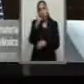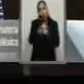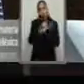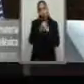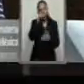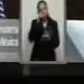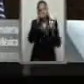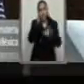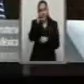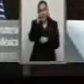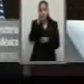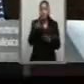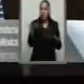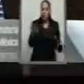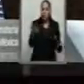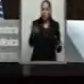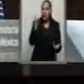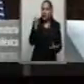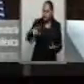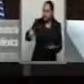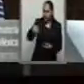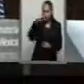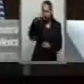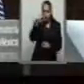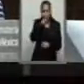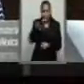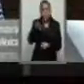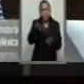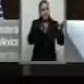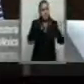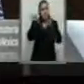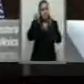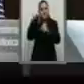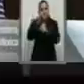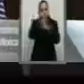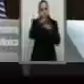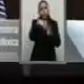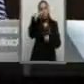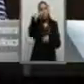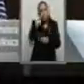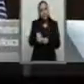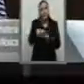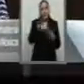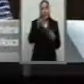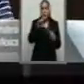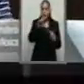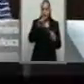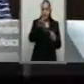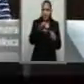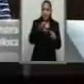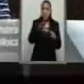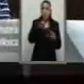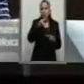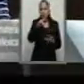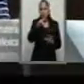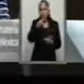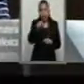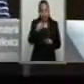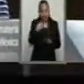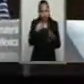primera elección de alcaldes y concejales. Los que creemos en el voto estamos a favor de esta